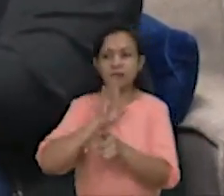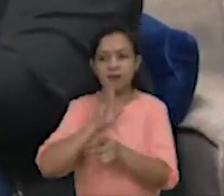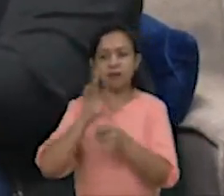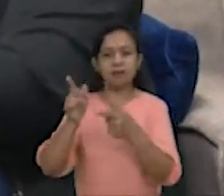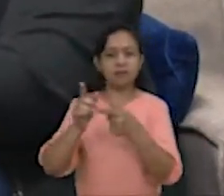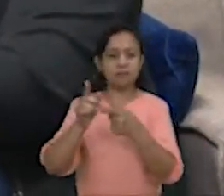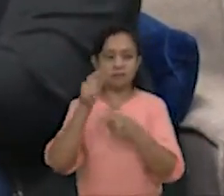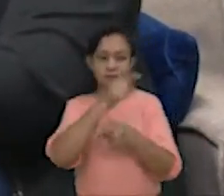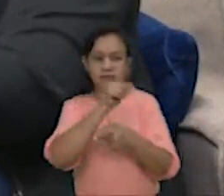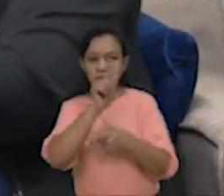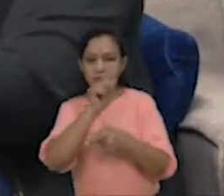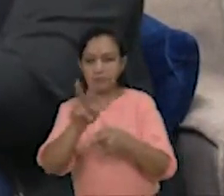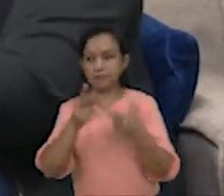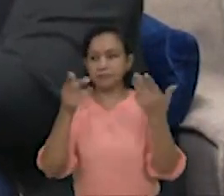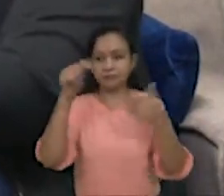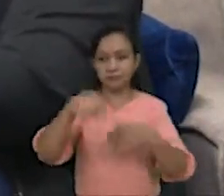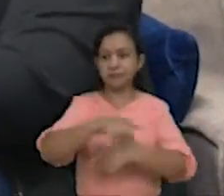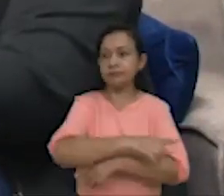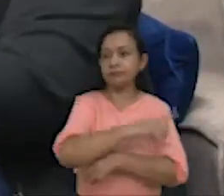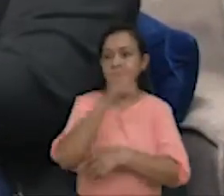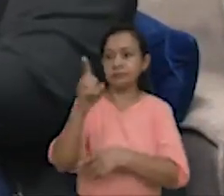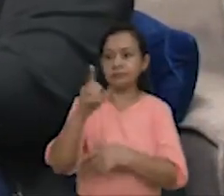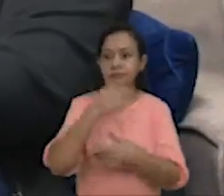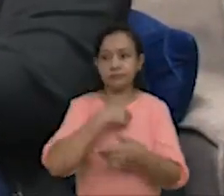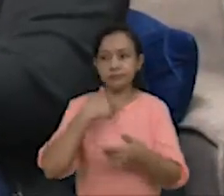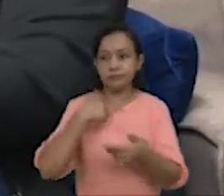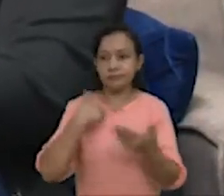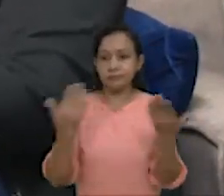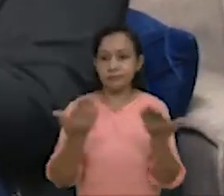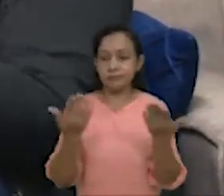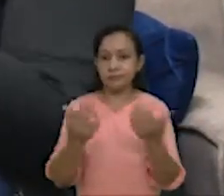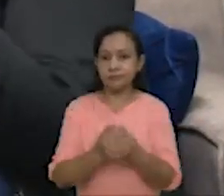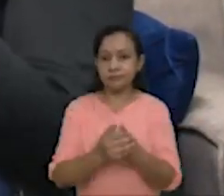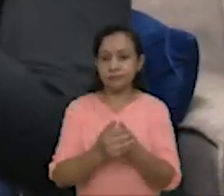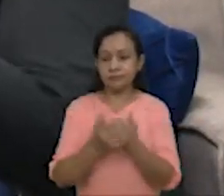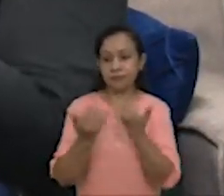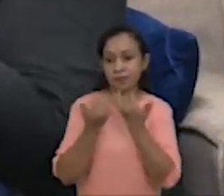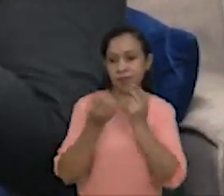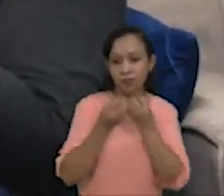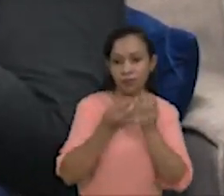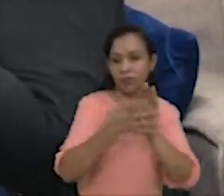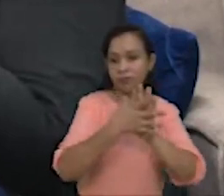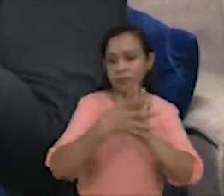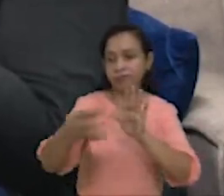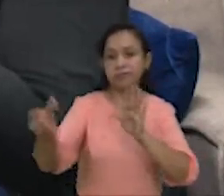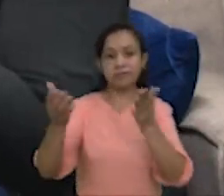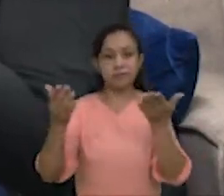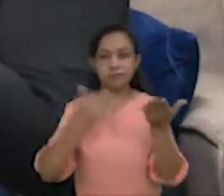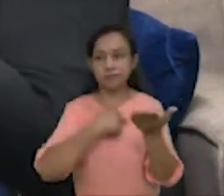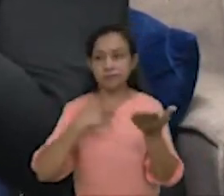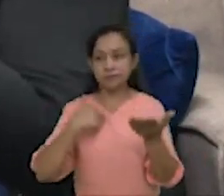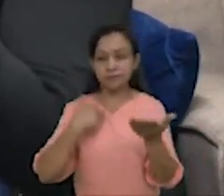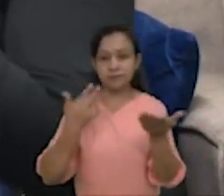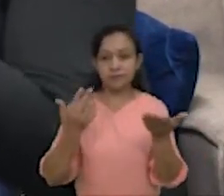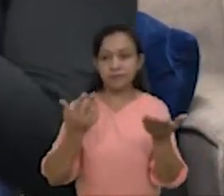medios de comunicación y hoy en día, ¿verdad?, se construyen hasta como influencers, se construyen de forma que